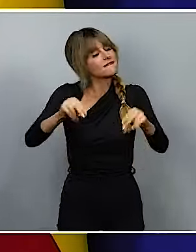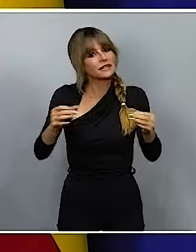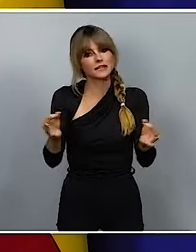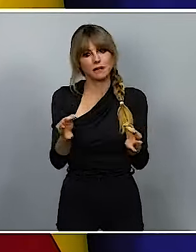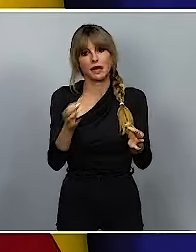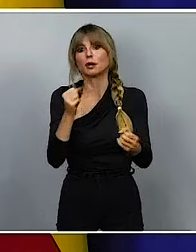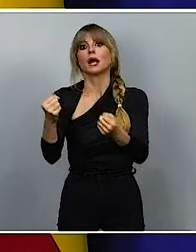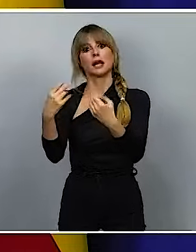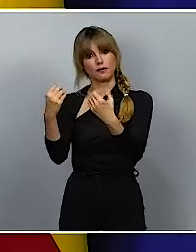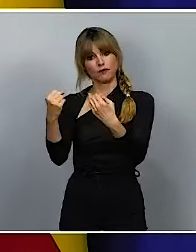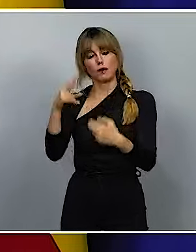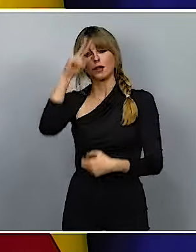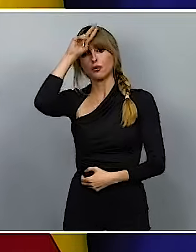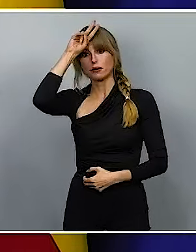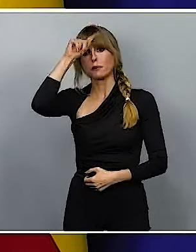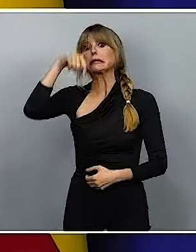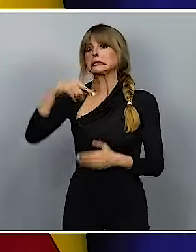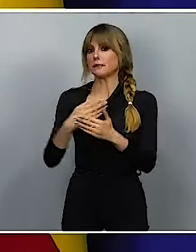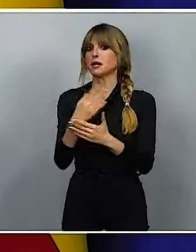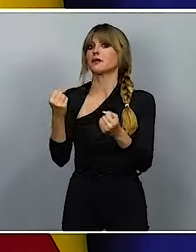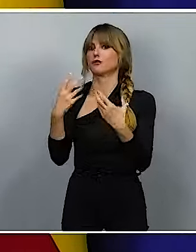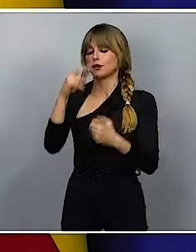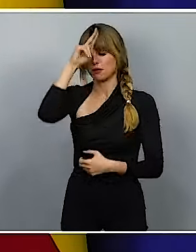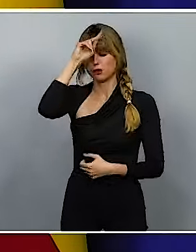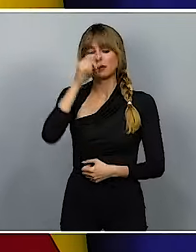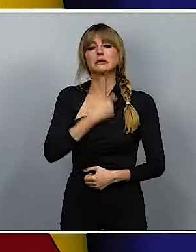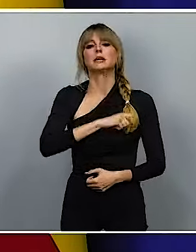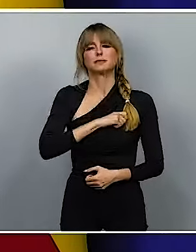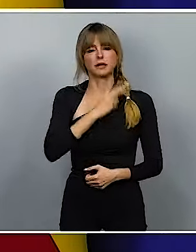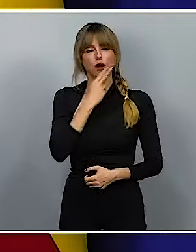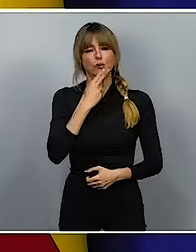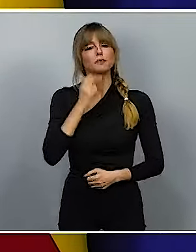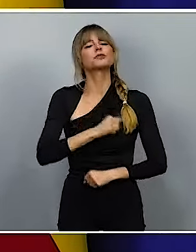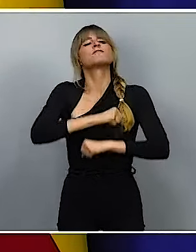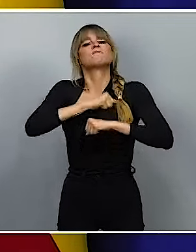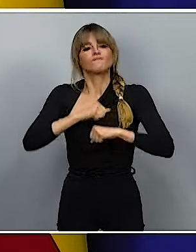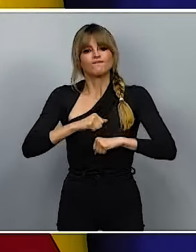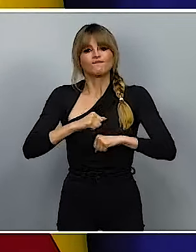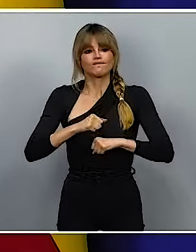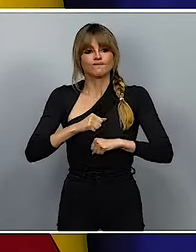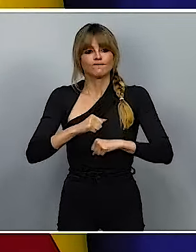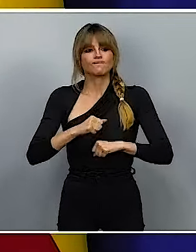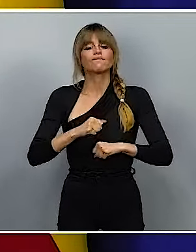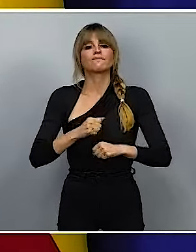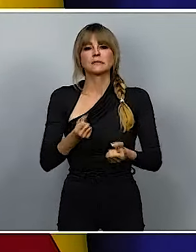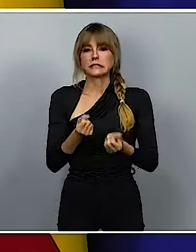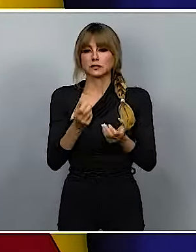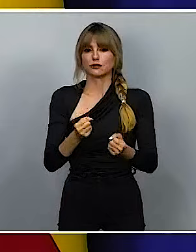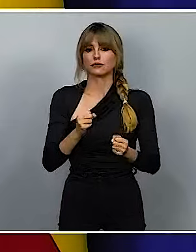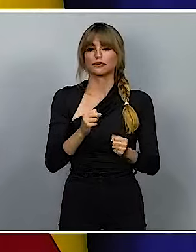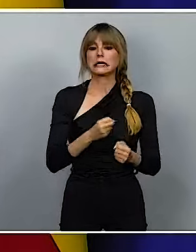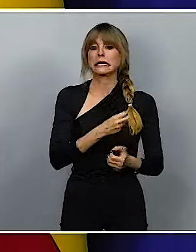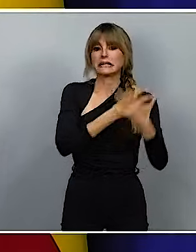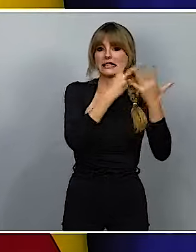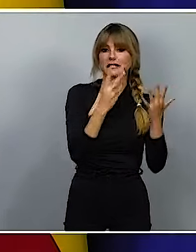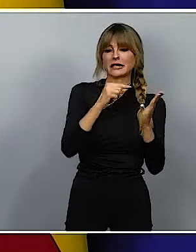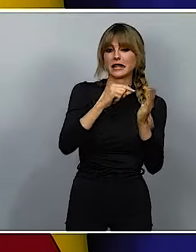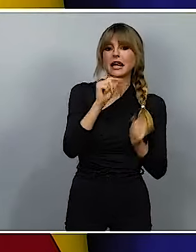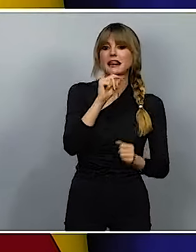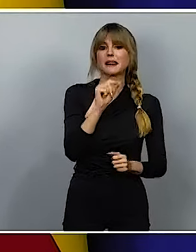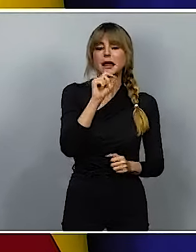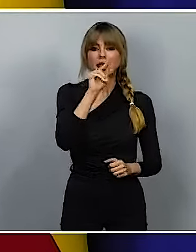preocupantes esta mañana y España está firmemente comprometida con la aplicación de la resolución 1701 del